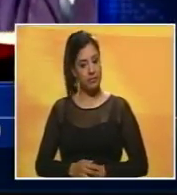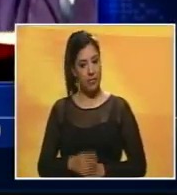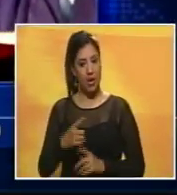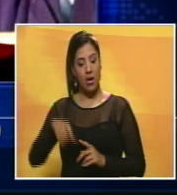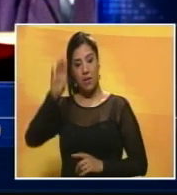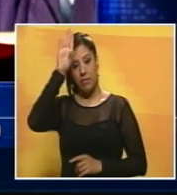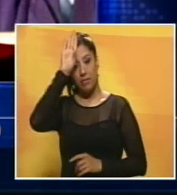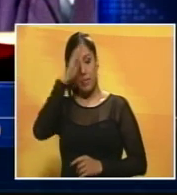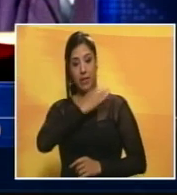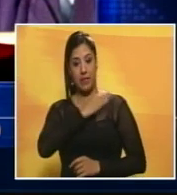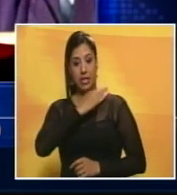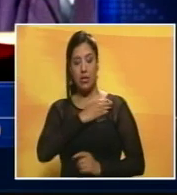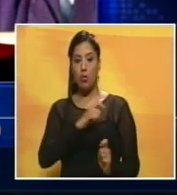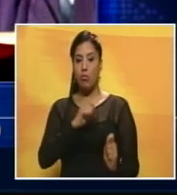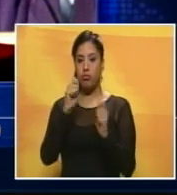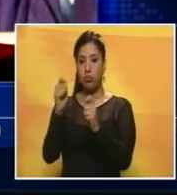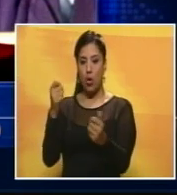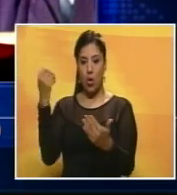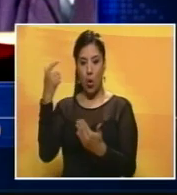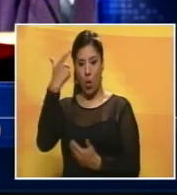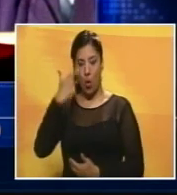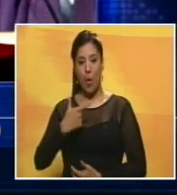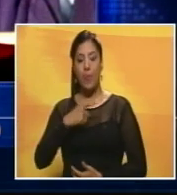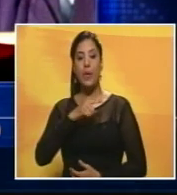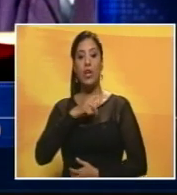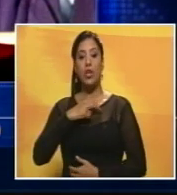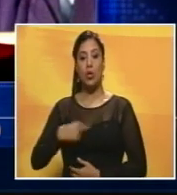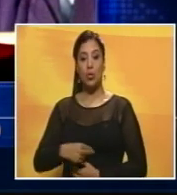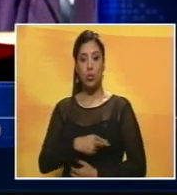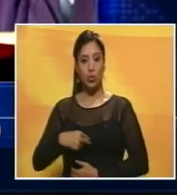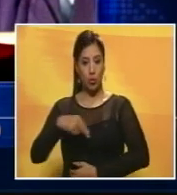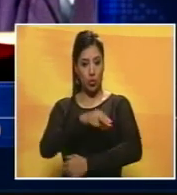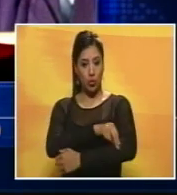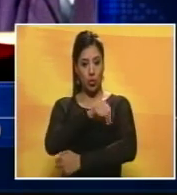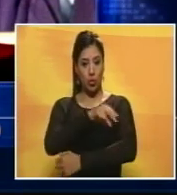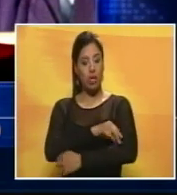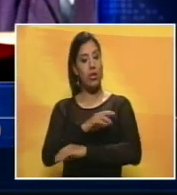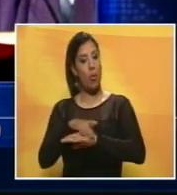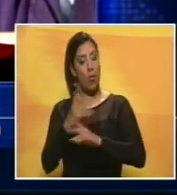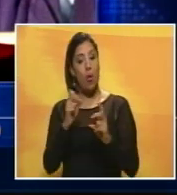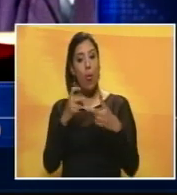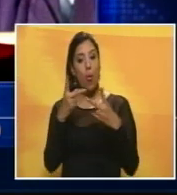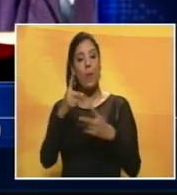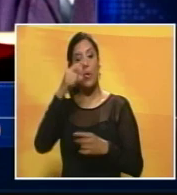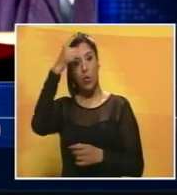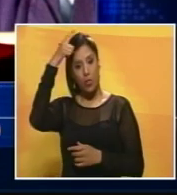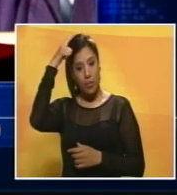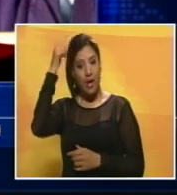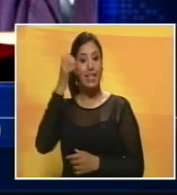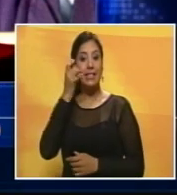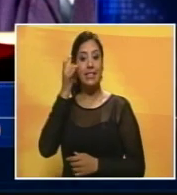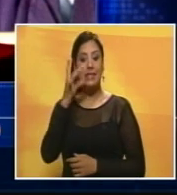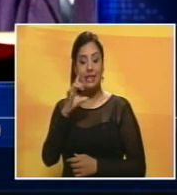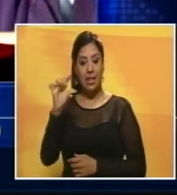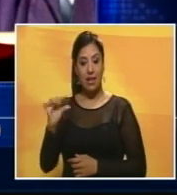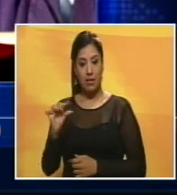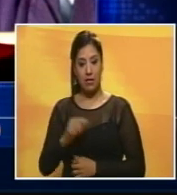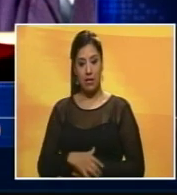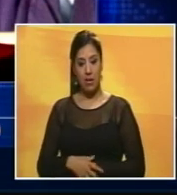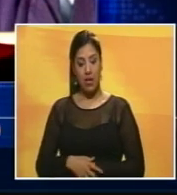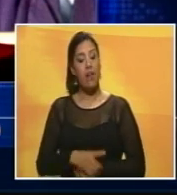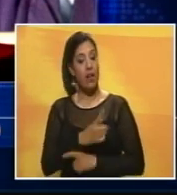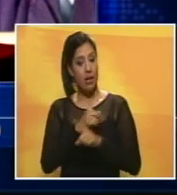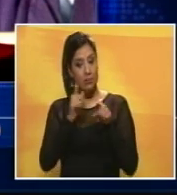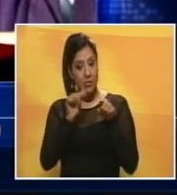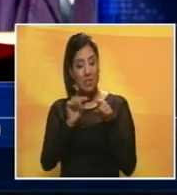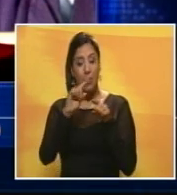El Papa Francisco designó al arzobispo suizo Emil Paul Techrin como nuncio apostólico en Italia y San Marino,